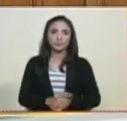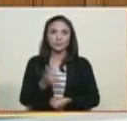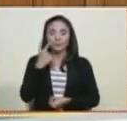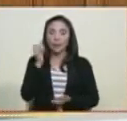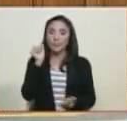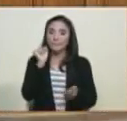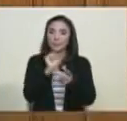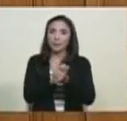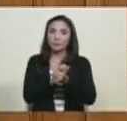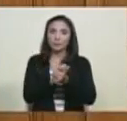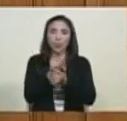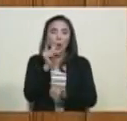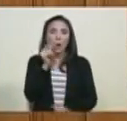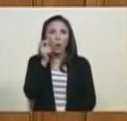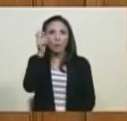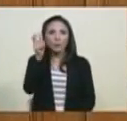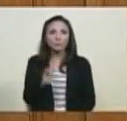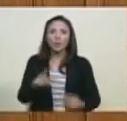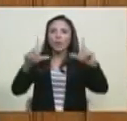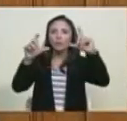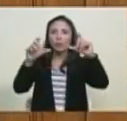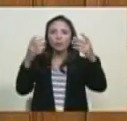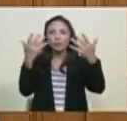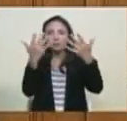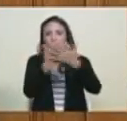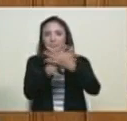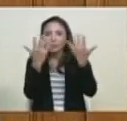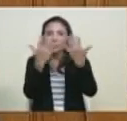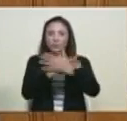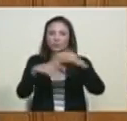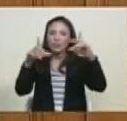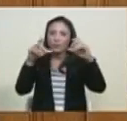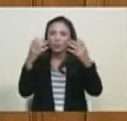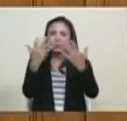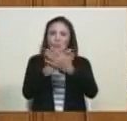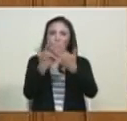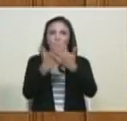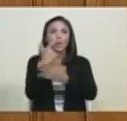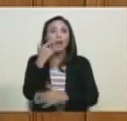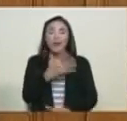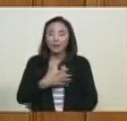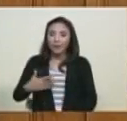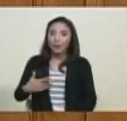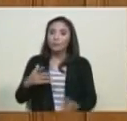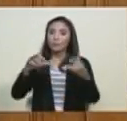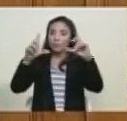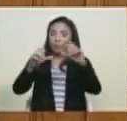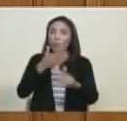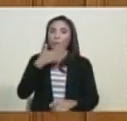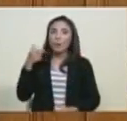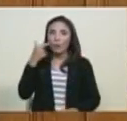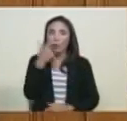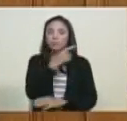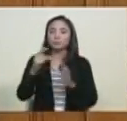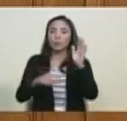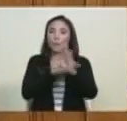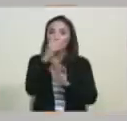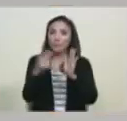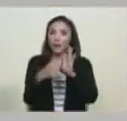la captura de este explosivista. La foto no está buena, no quedó buena la foto. Yo quiero que se publique una foto